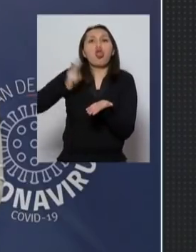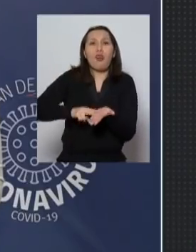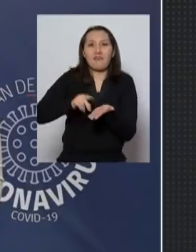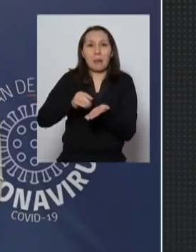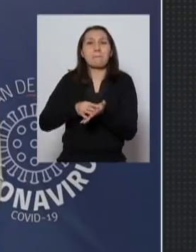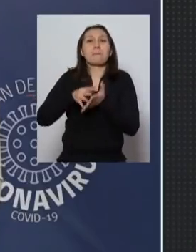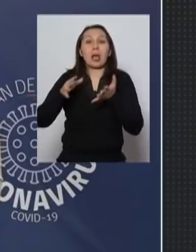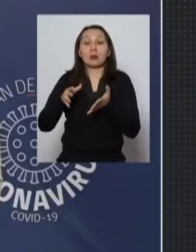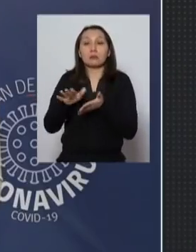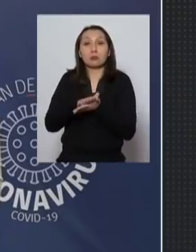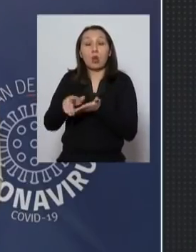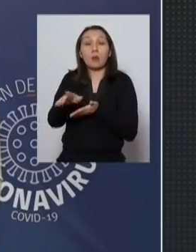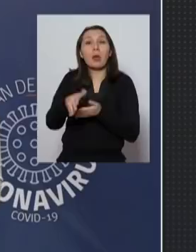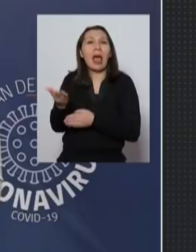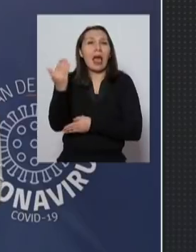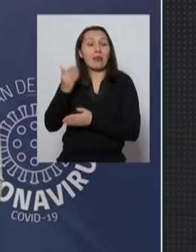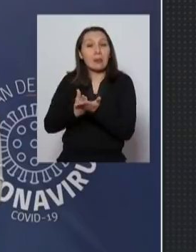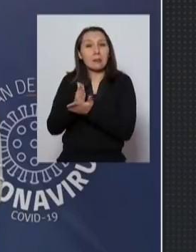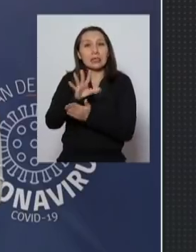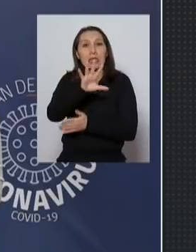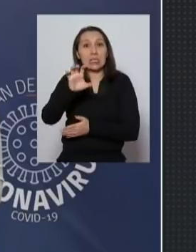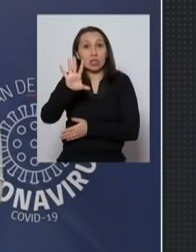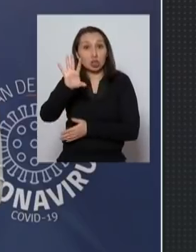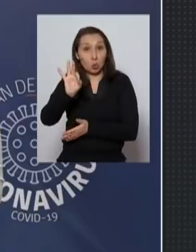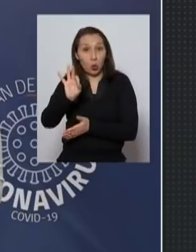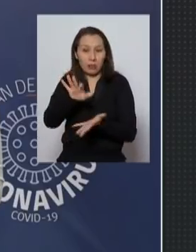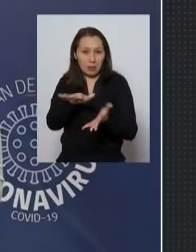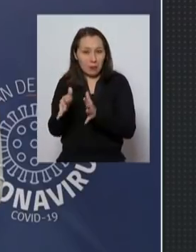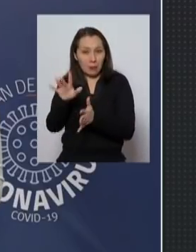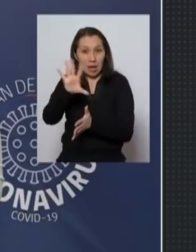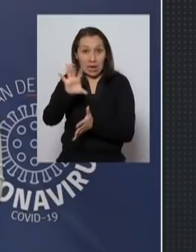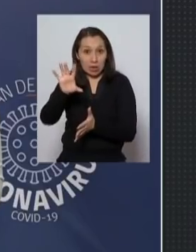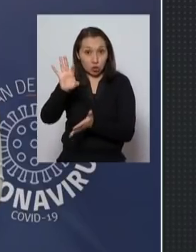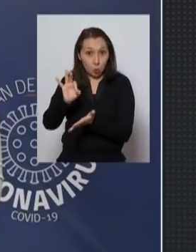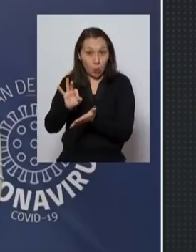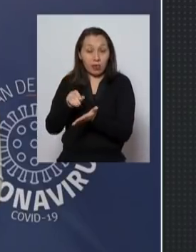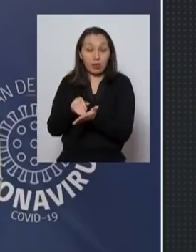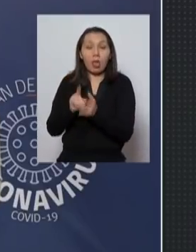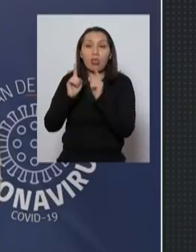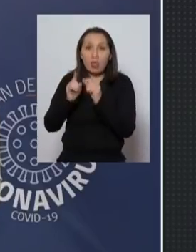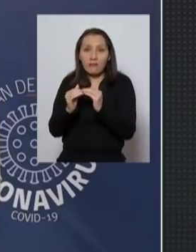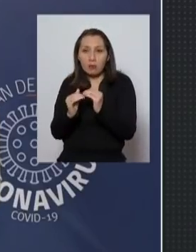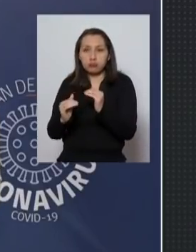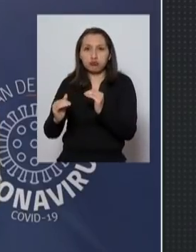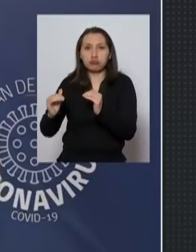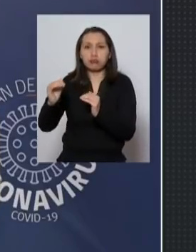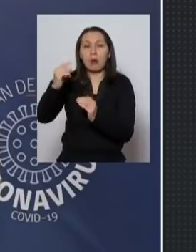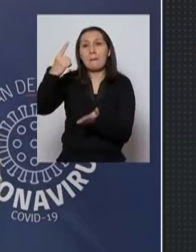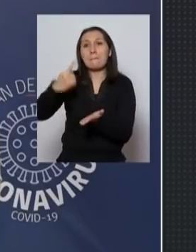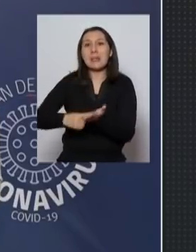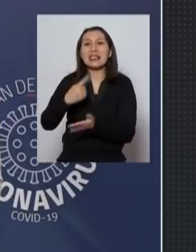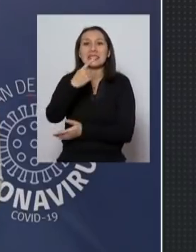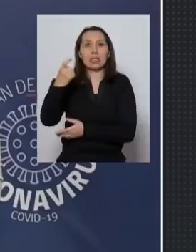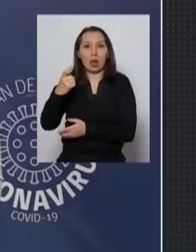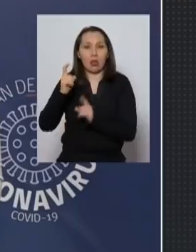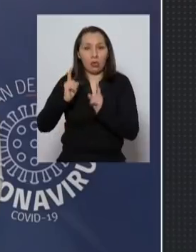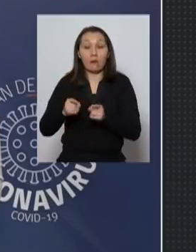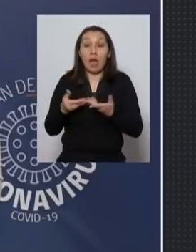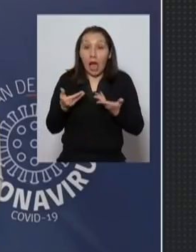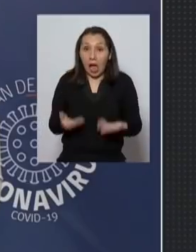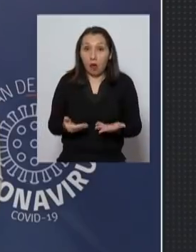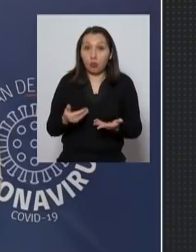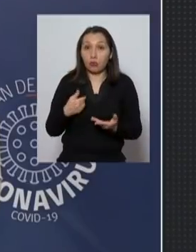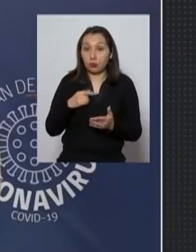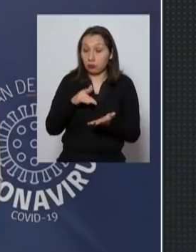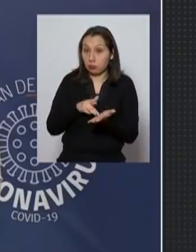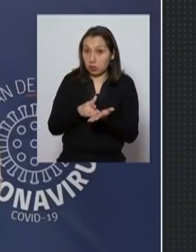que ellos, de una situación inicial de 550 camas aproximadamente, deben llegar a una cifra de 1.100 camas. A la fecha, tal como lo